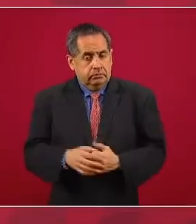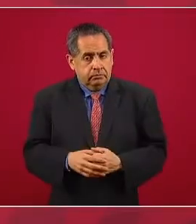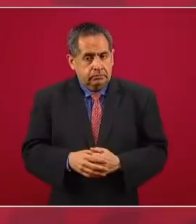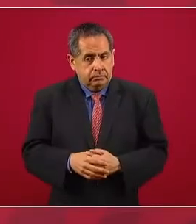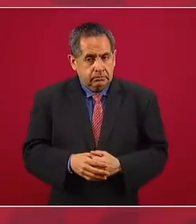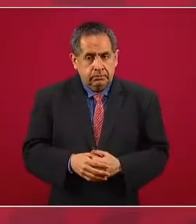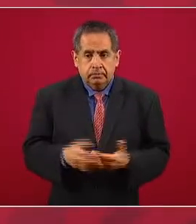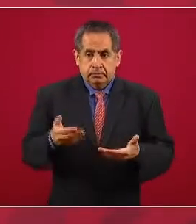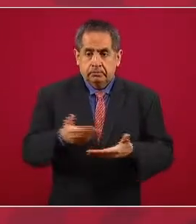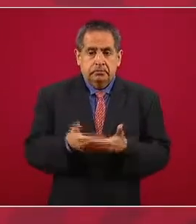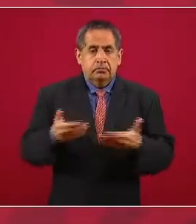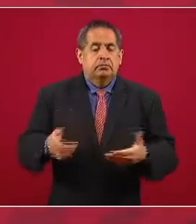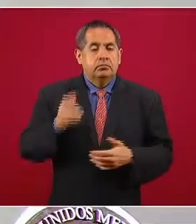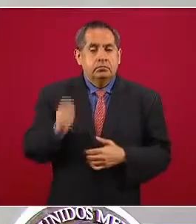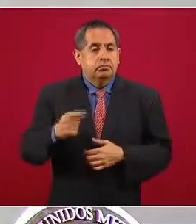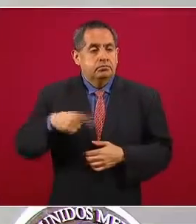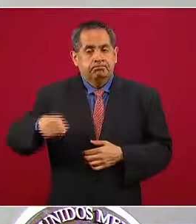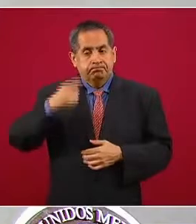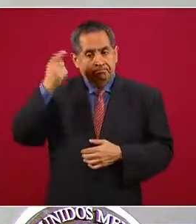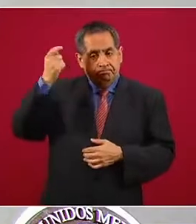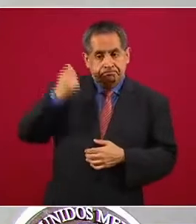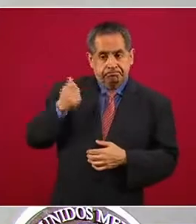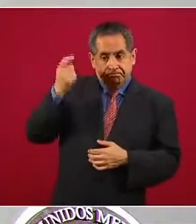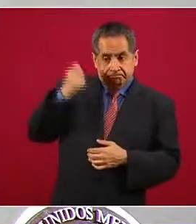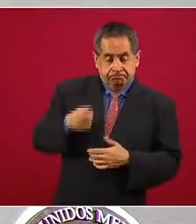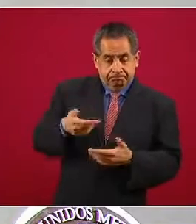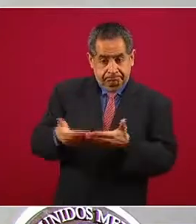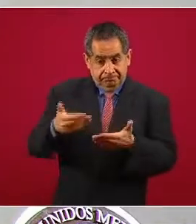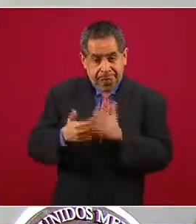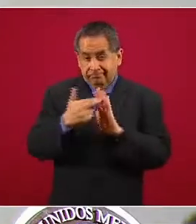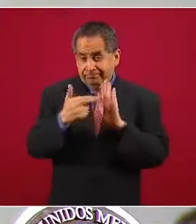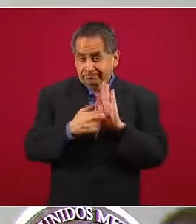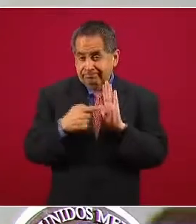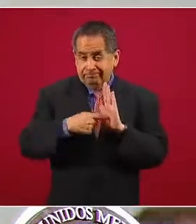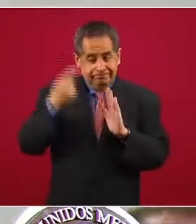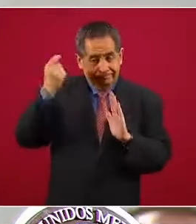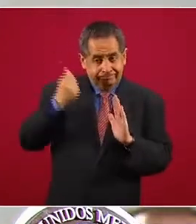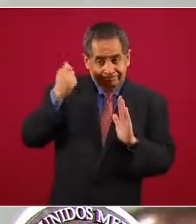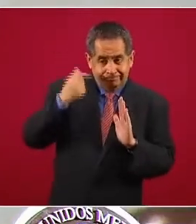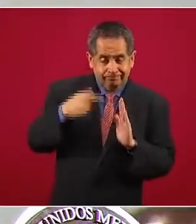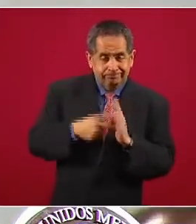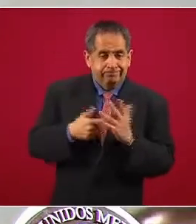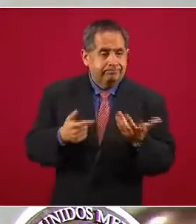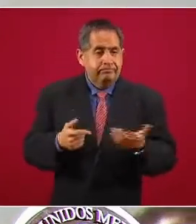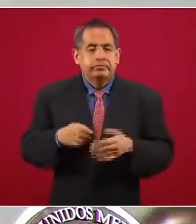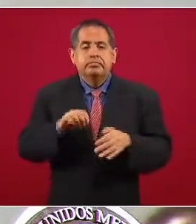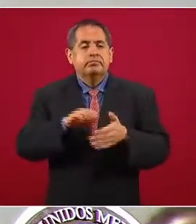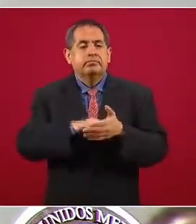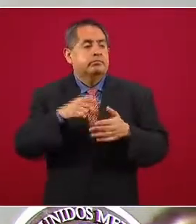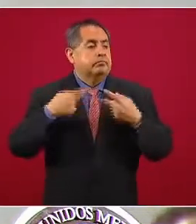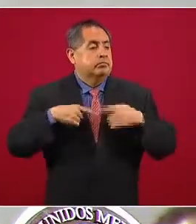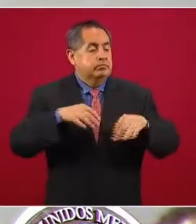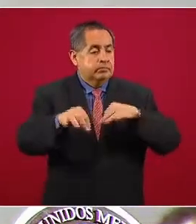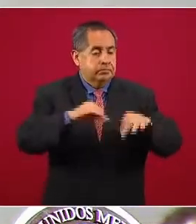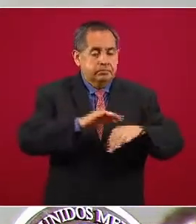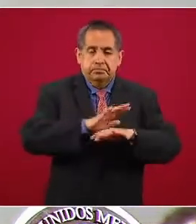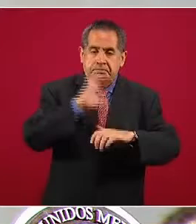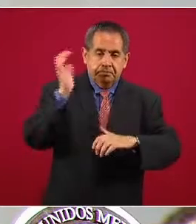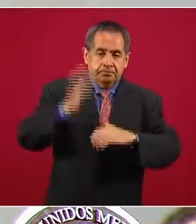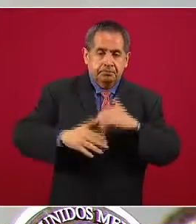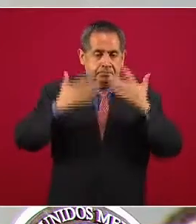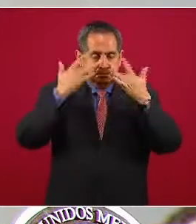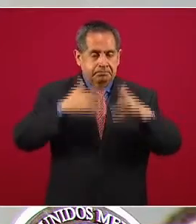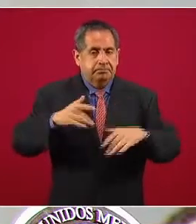Actualmente, las pensiones, como están hasta ahora, cuando un trabajador se jubila a